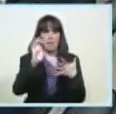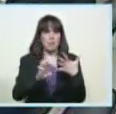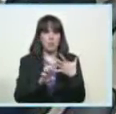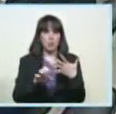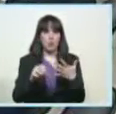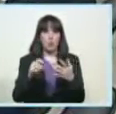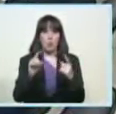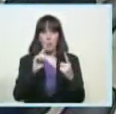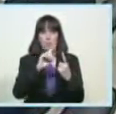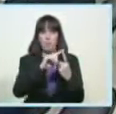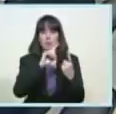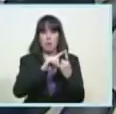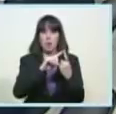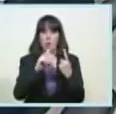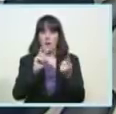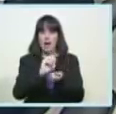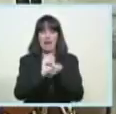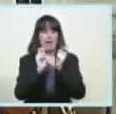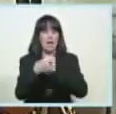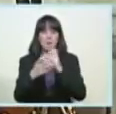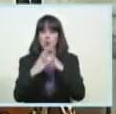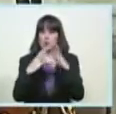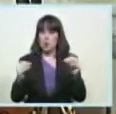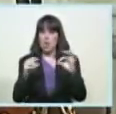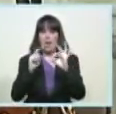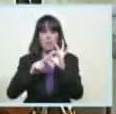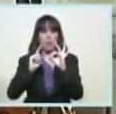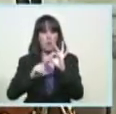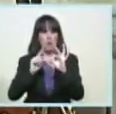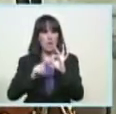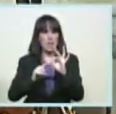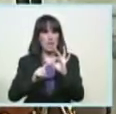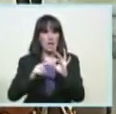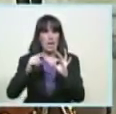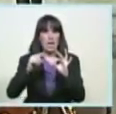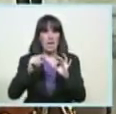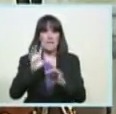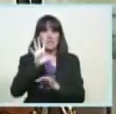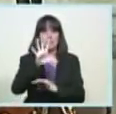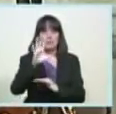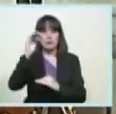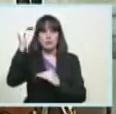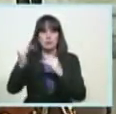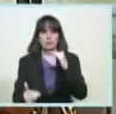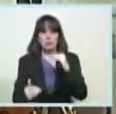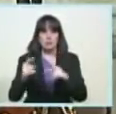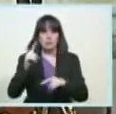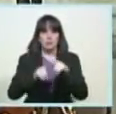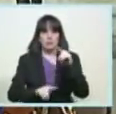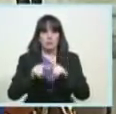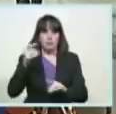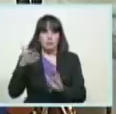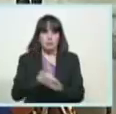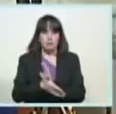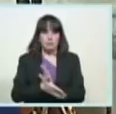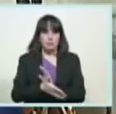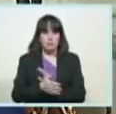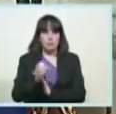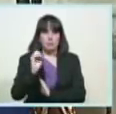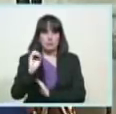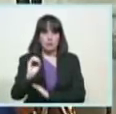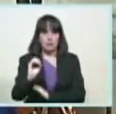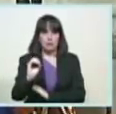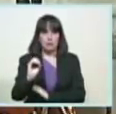el cambio del cono monetario y la reducción de 5-0 a la moneda venezolana a través